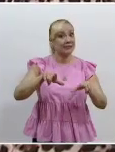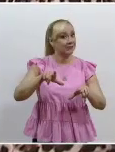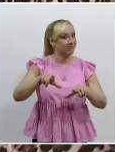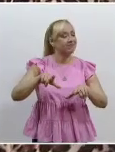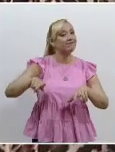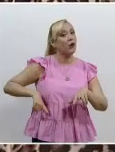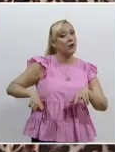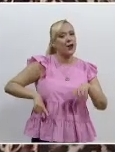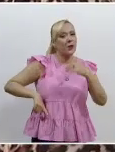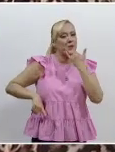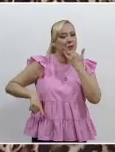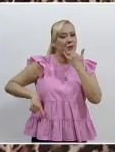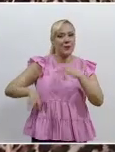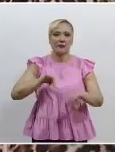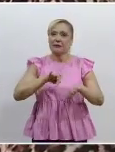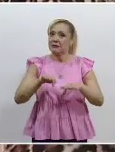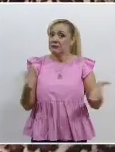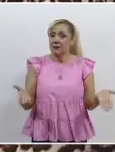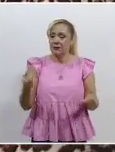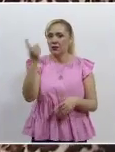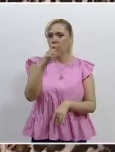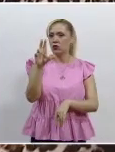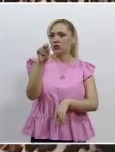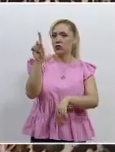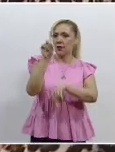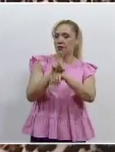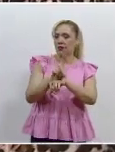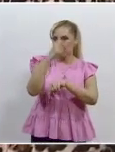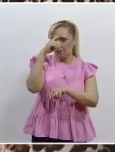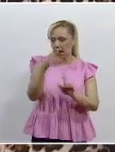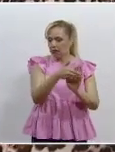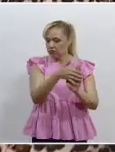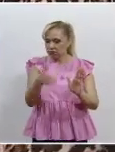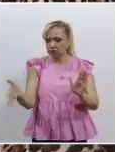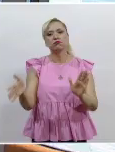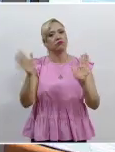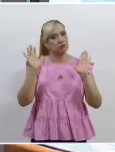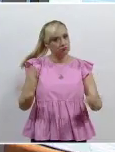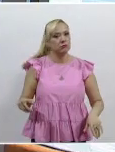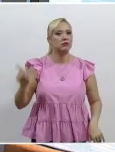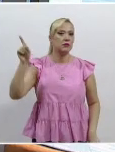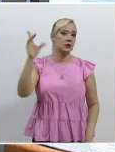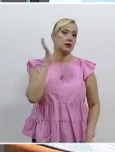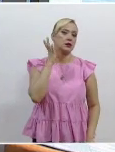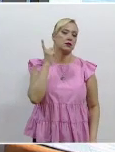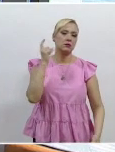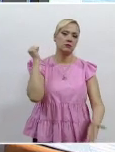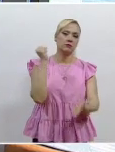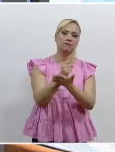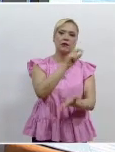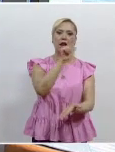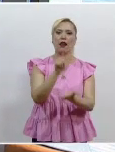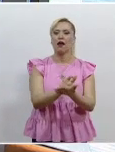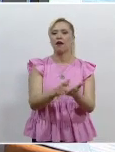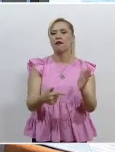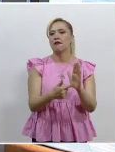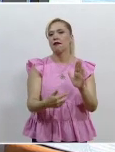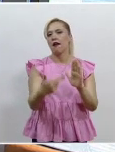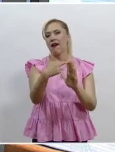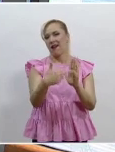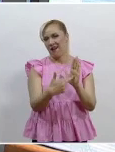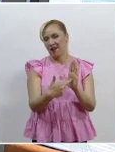El decreto fijó un plazo de 180 días naturales a la entrada en vigor para que el Congreso de la Unión emita la ley reglamentaria y